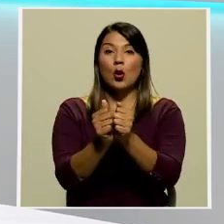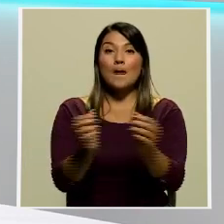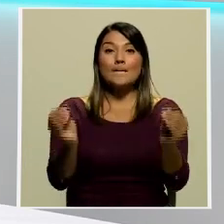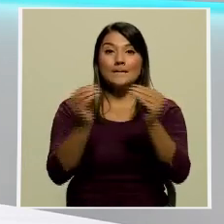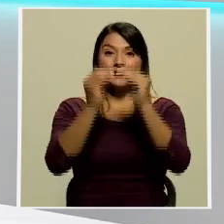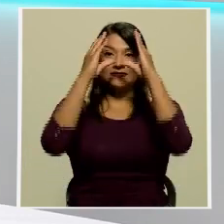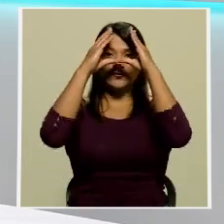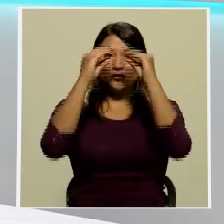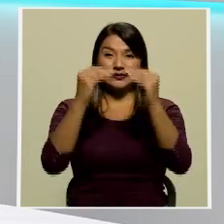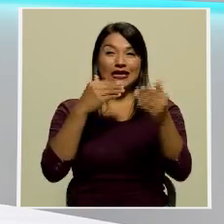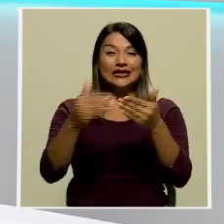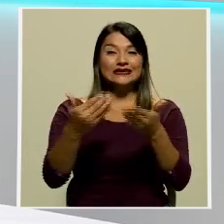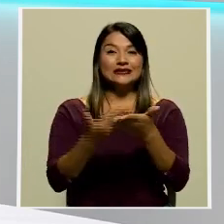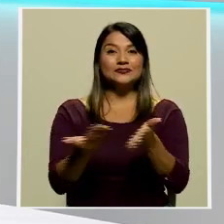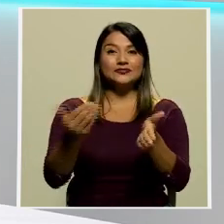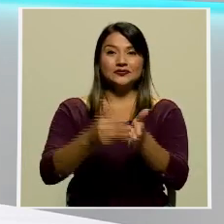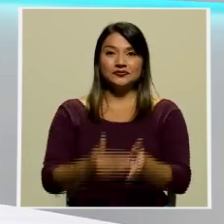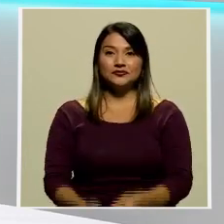de la información. Ya regresamos.